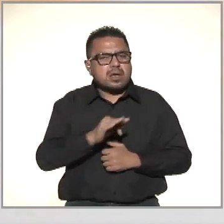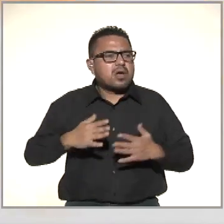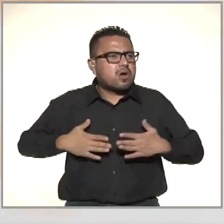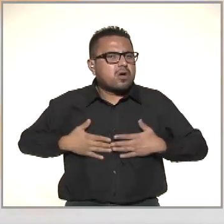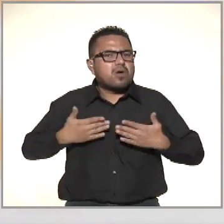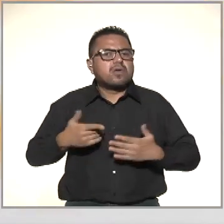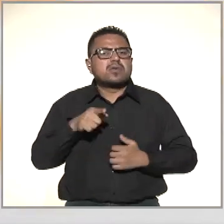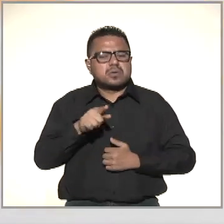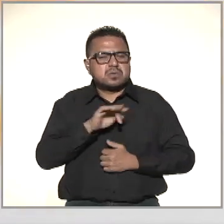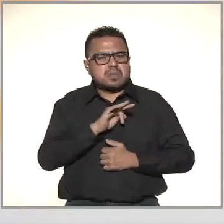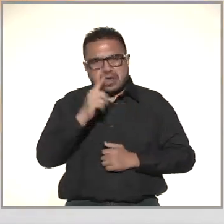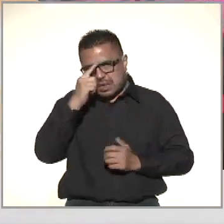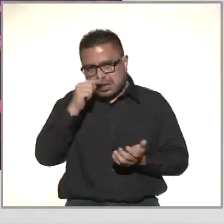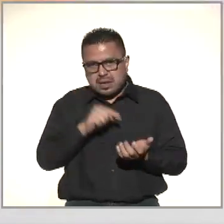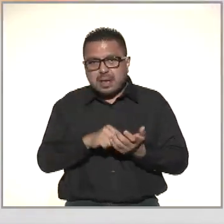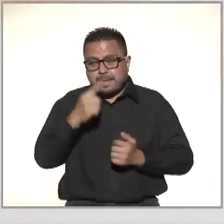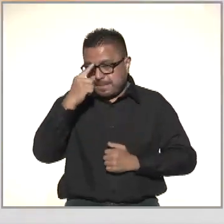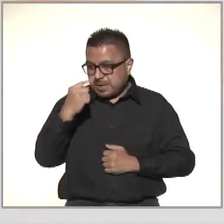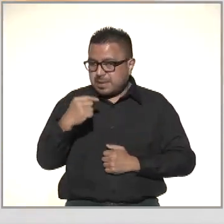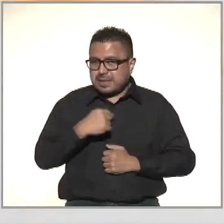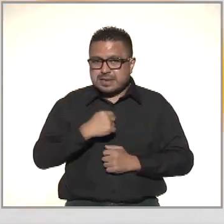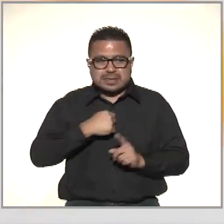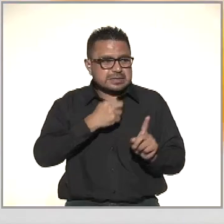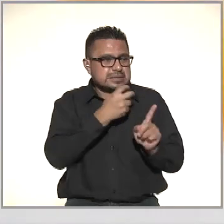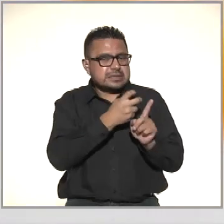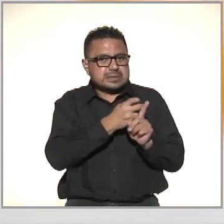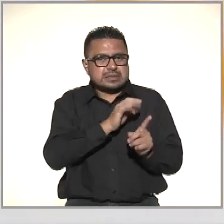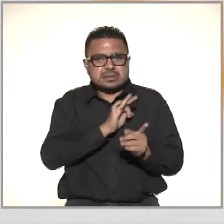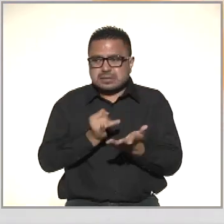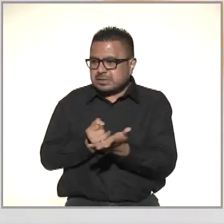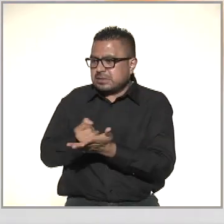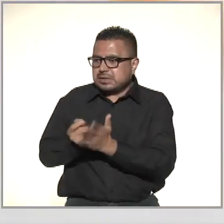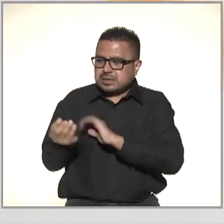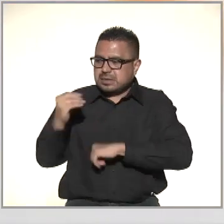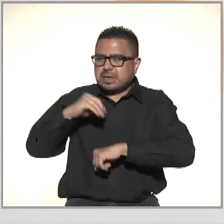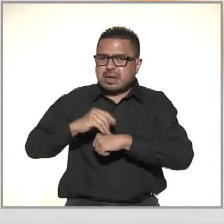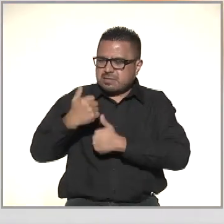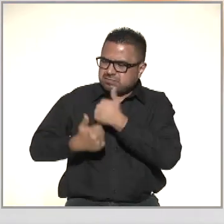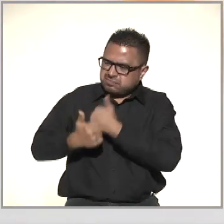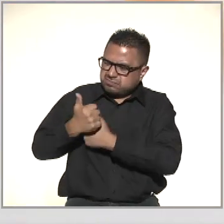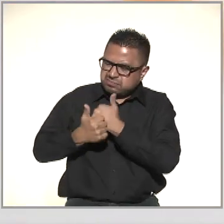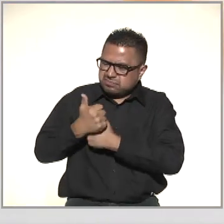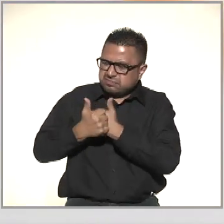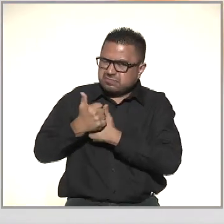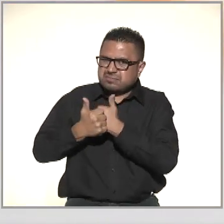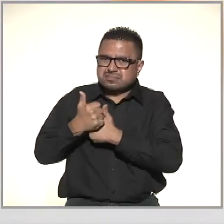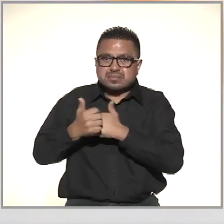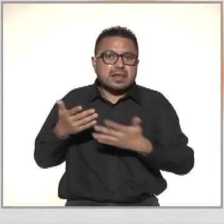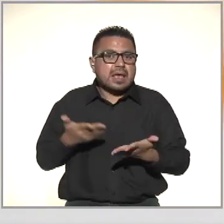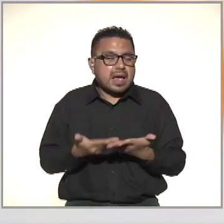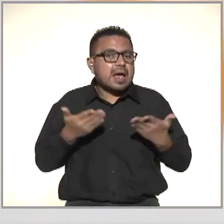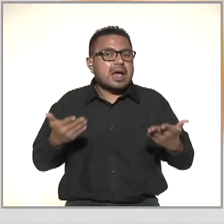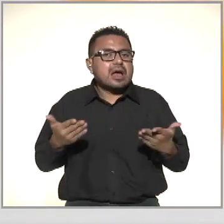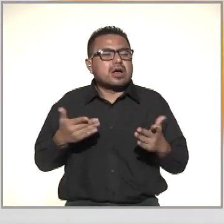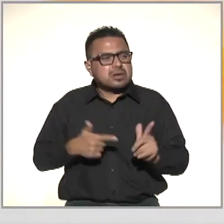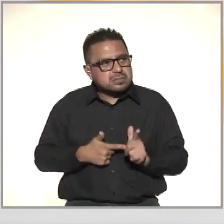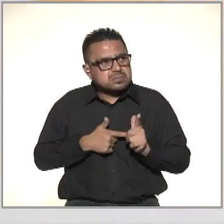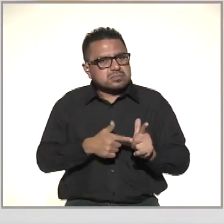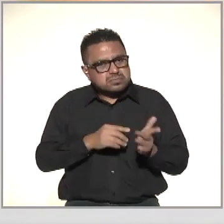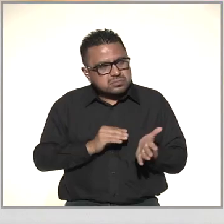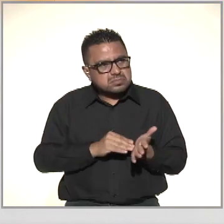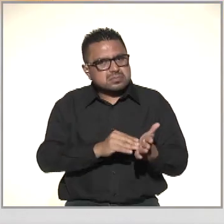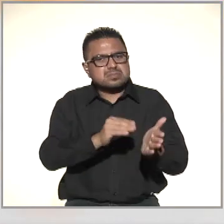haces. Para mí eso fue determinante en ese momento de la competencia, y ahora lo sigo repitiendo